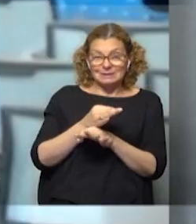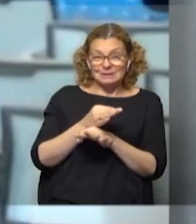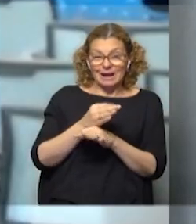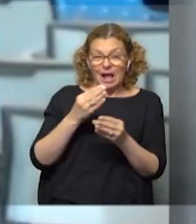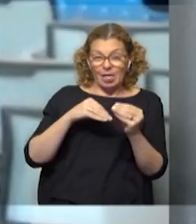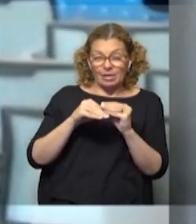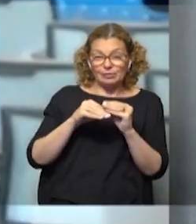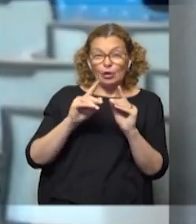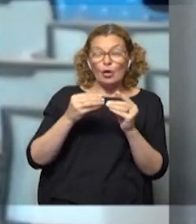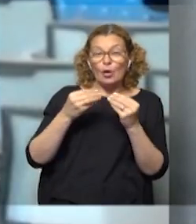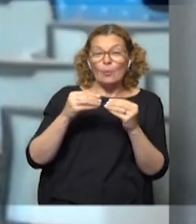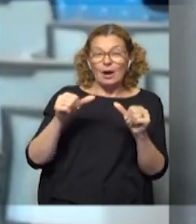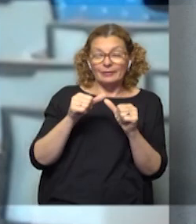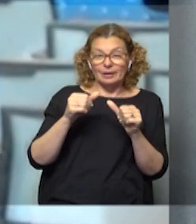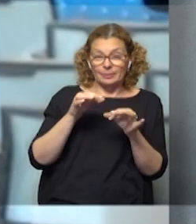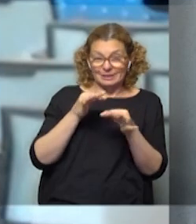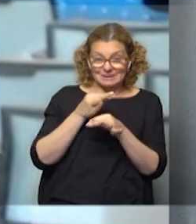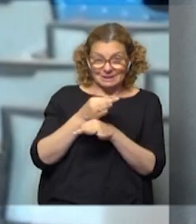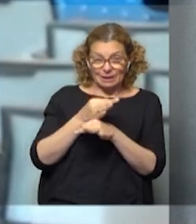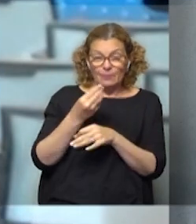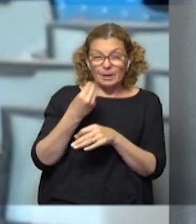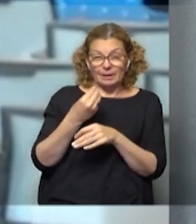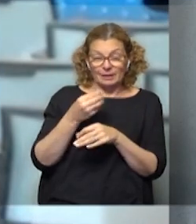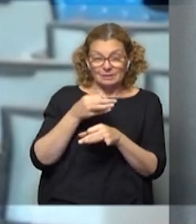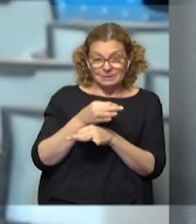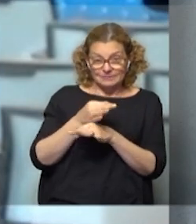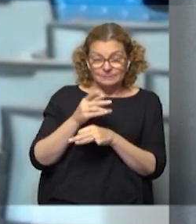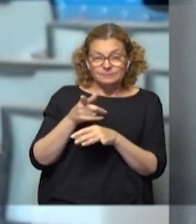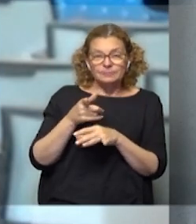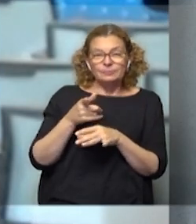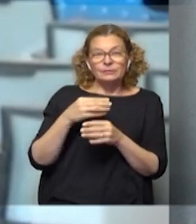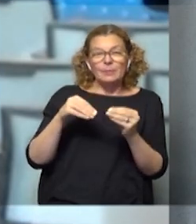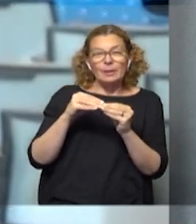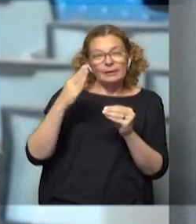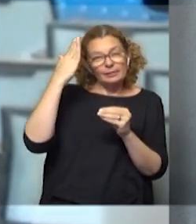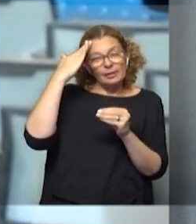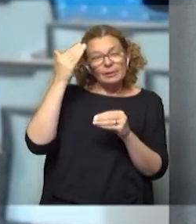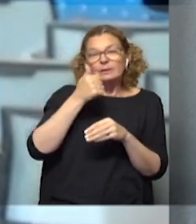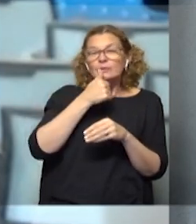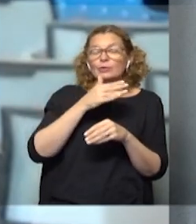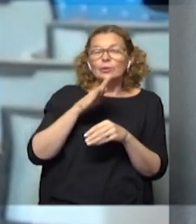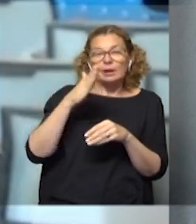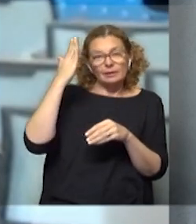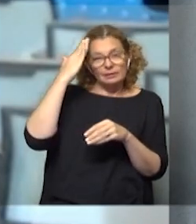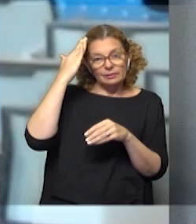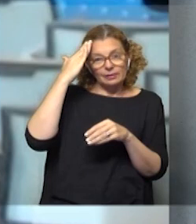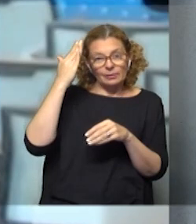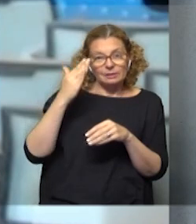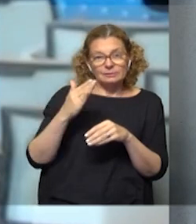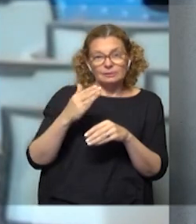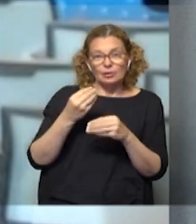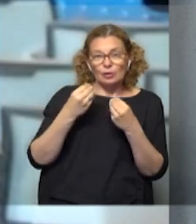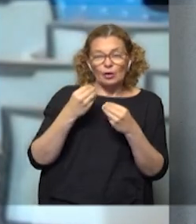los contenidos sino Cómo se enseña y para que se enseña ya que más que saber de historia en esto hay que saber de